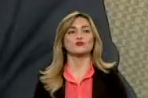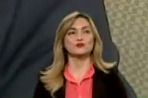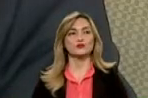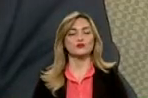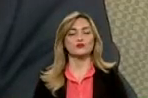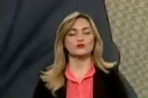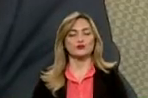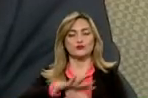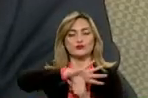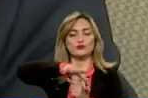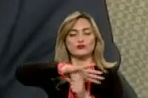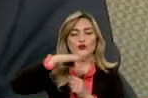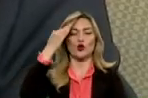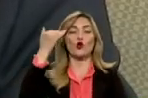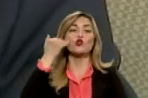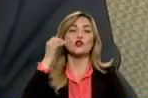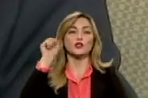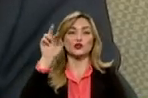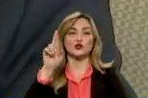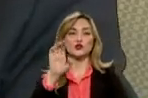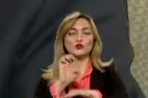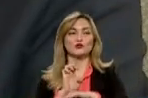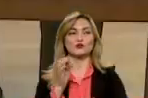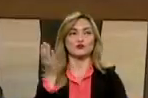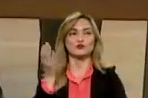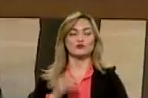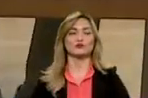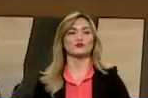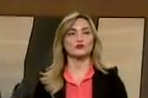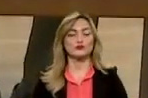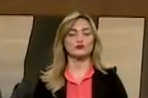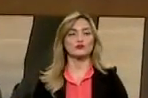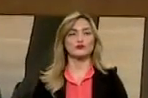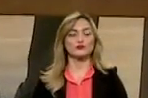y el embajador de Corea del Sur en Ecuador, Yoon Kyung Lee.